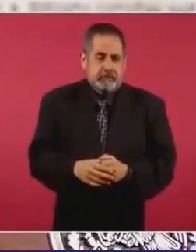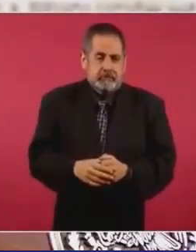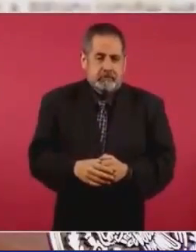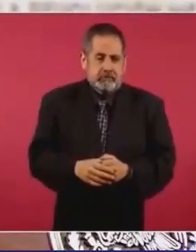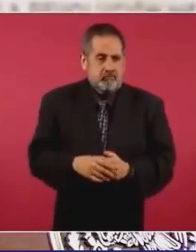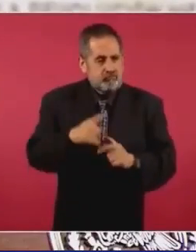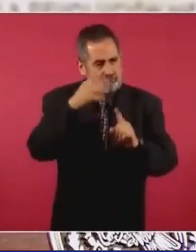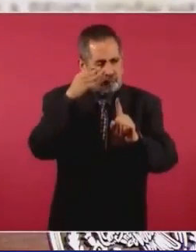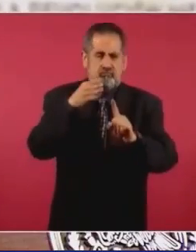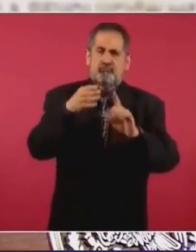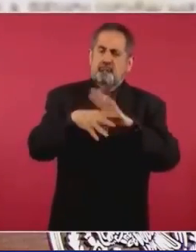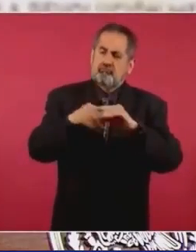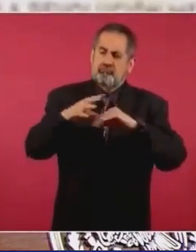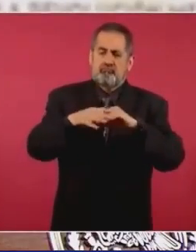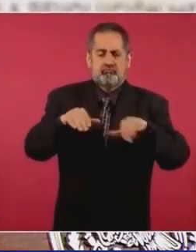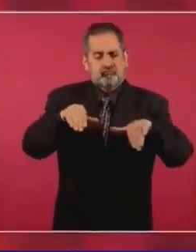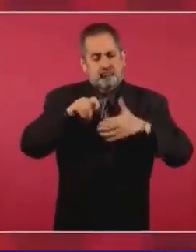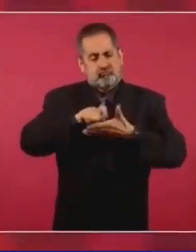objetivo,